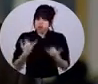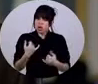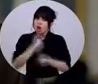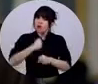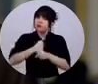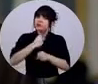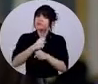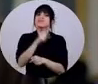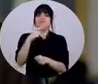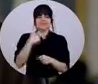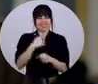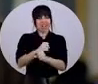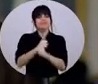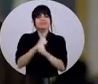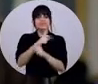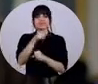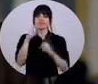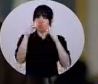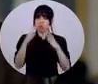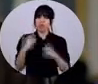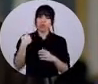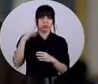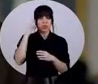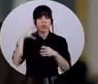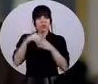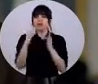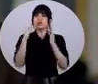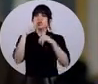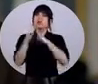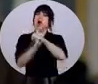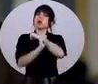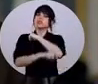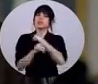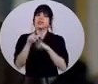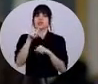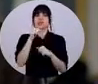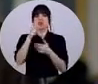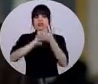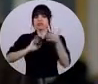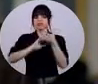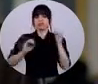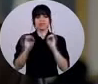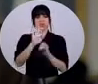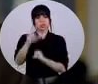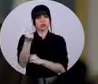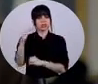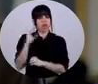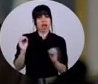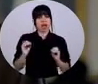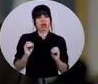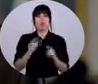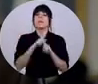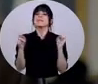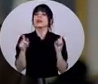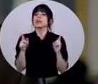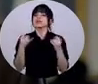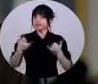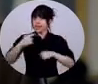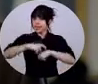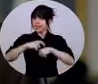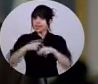desarrollando. Tengan certeza las y los educadores que no habrá sanciones ni sufrirán deducciones salariales.